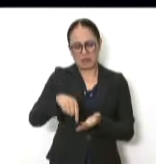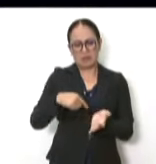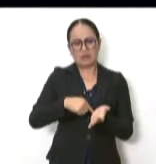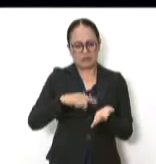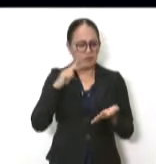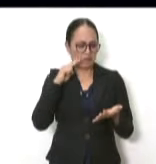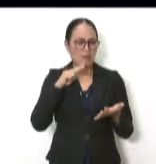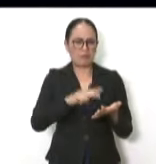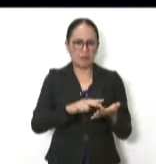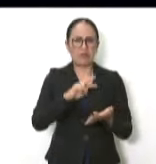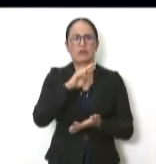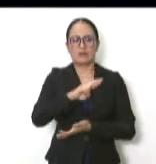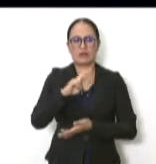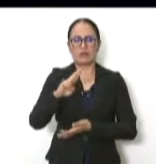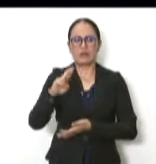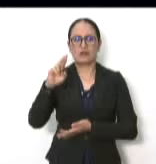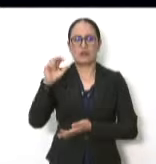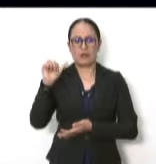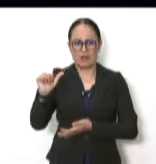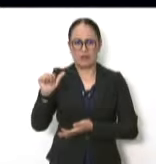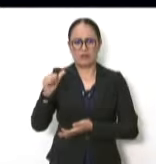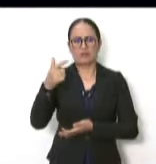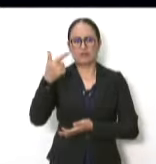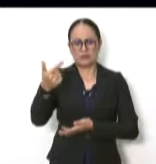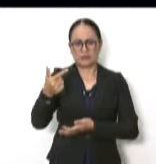en revisión RA